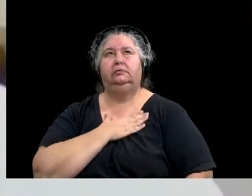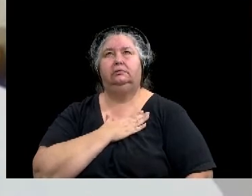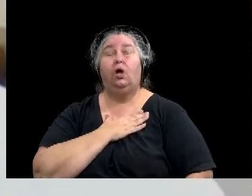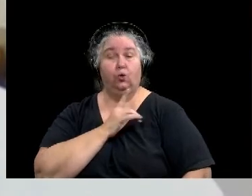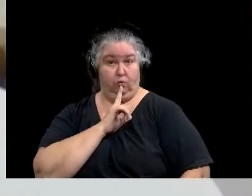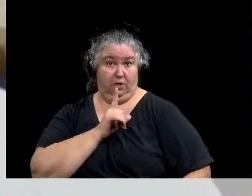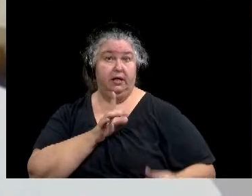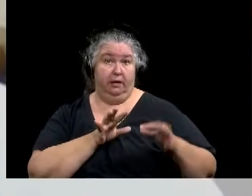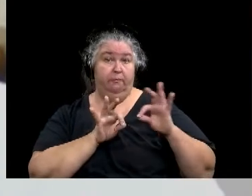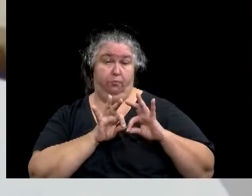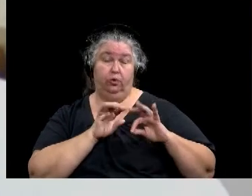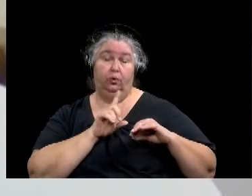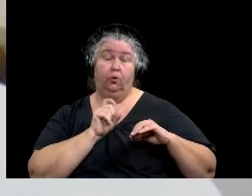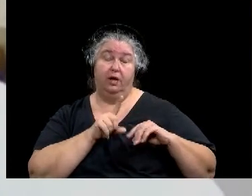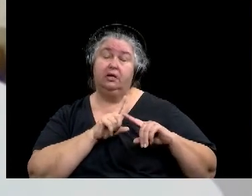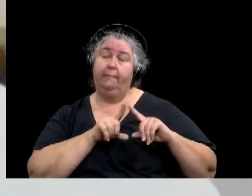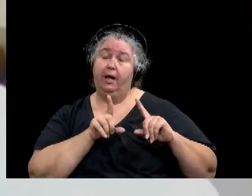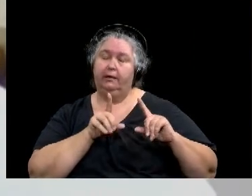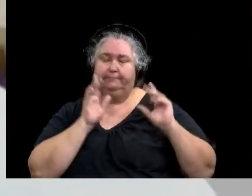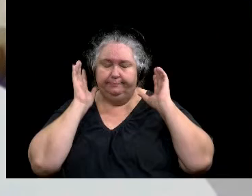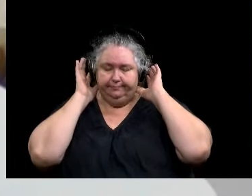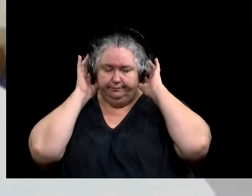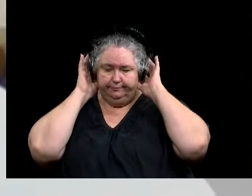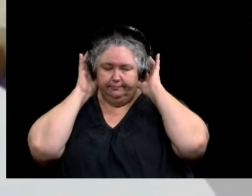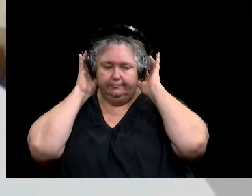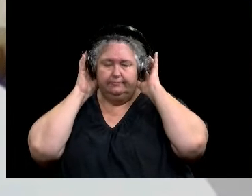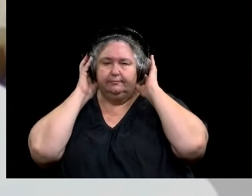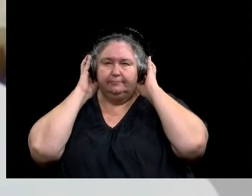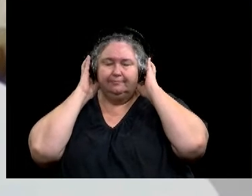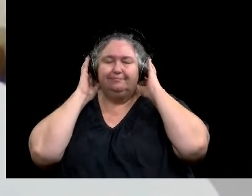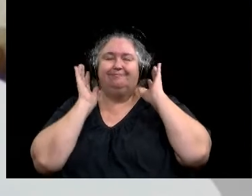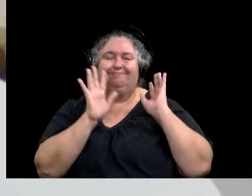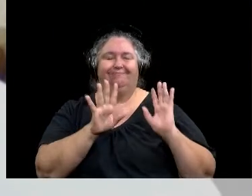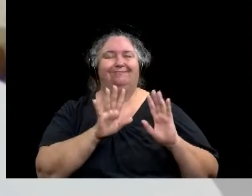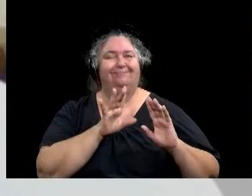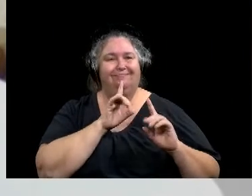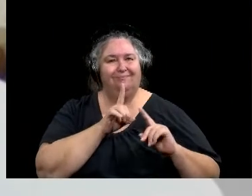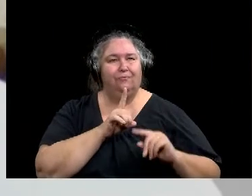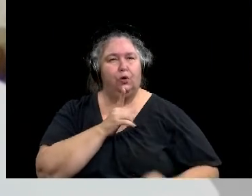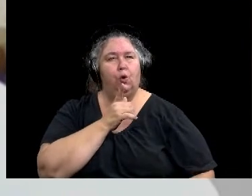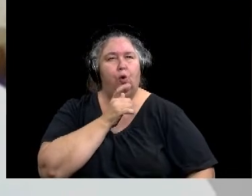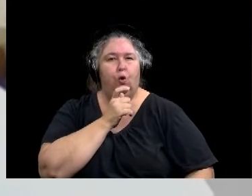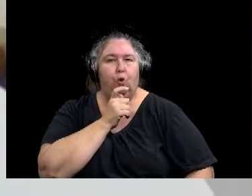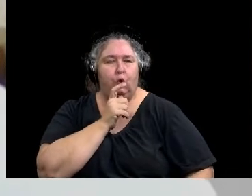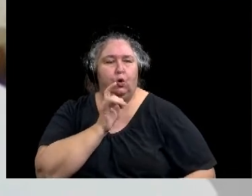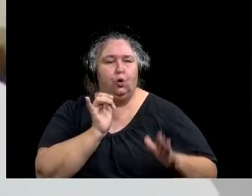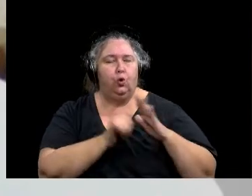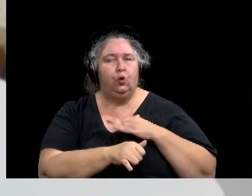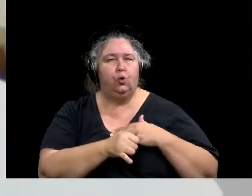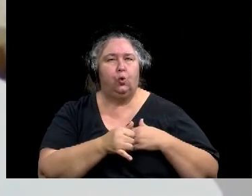esto una pregunta muy importante es la corazón de la